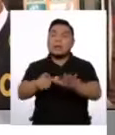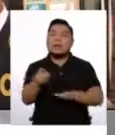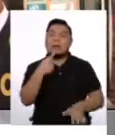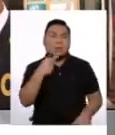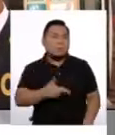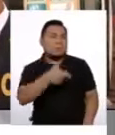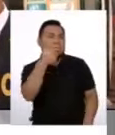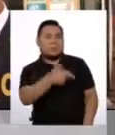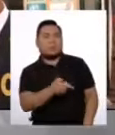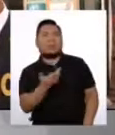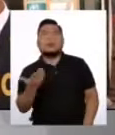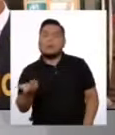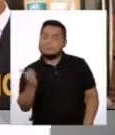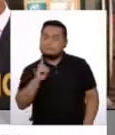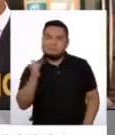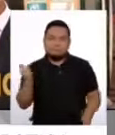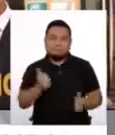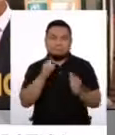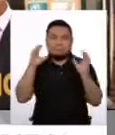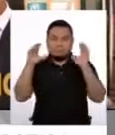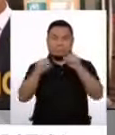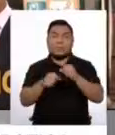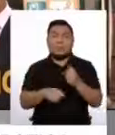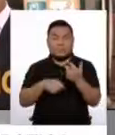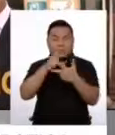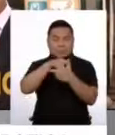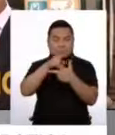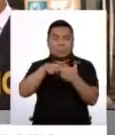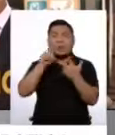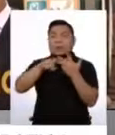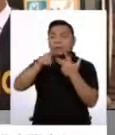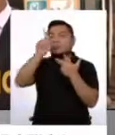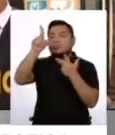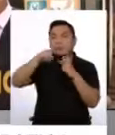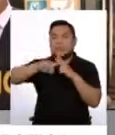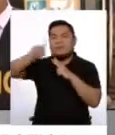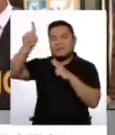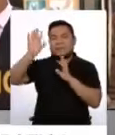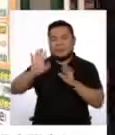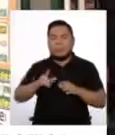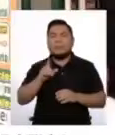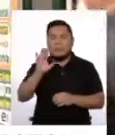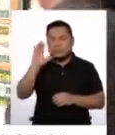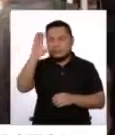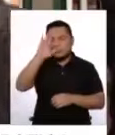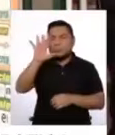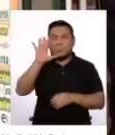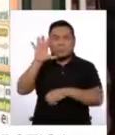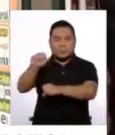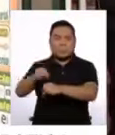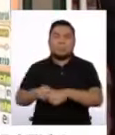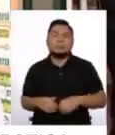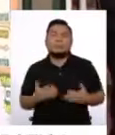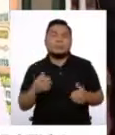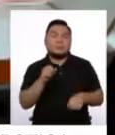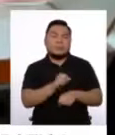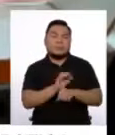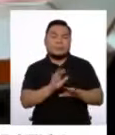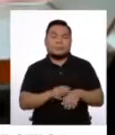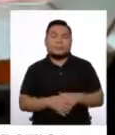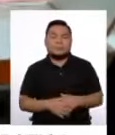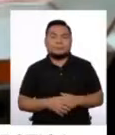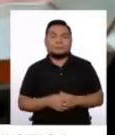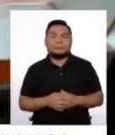Uno de ellos, el tercero, ha logrado darse la fuga, sin embargo está en proceso de identificación para posteriormente ubicarlo y proceder a su captura.